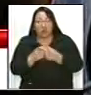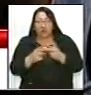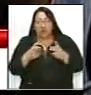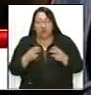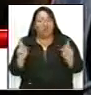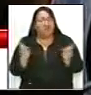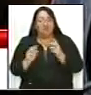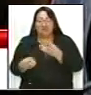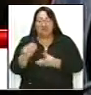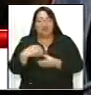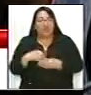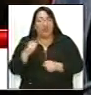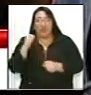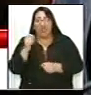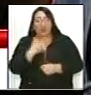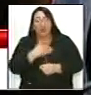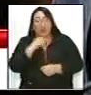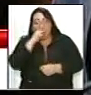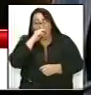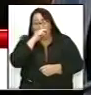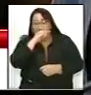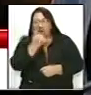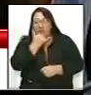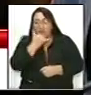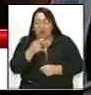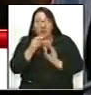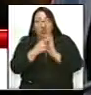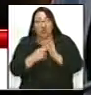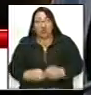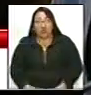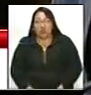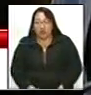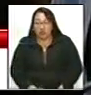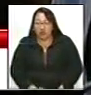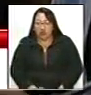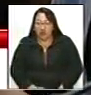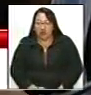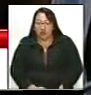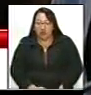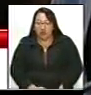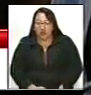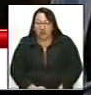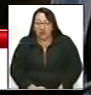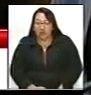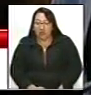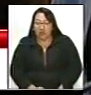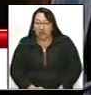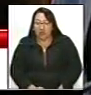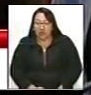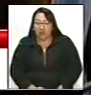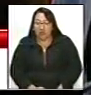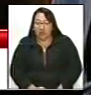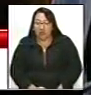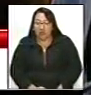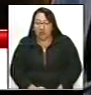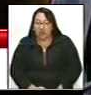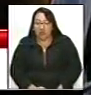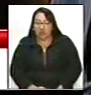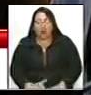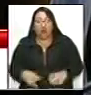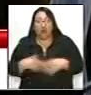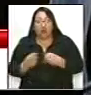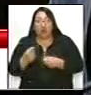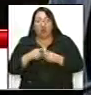nos restituyeron los derechos, presidente, a pesar que había una resolución. No pudimos participar de la comisión permanente, de las